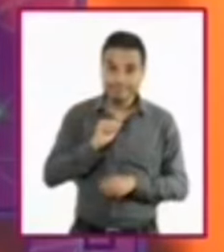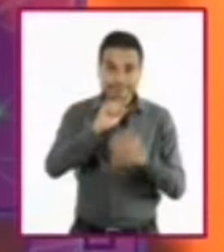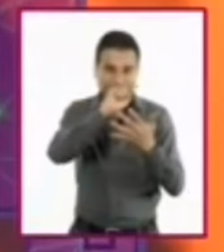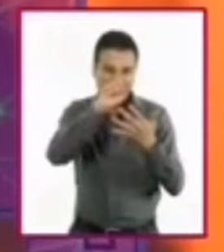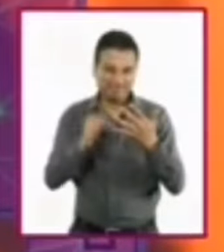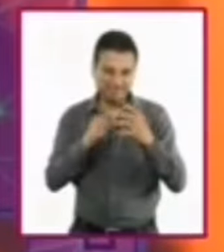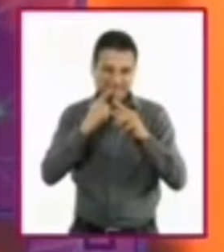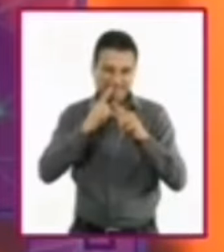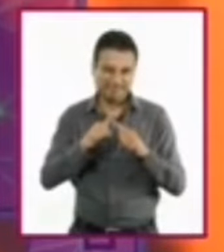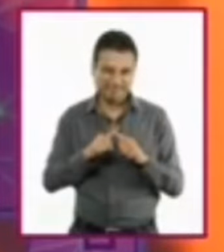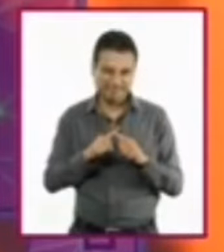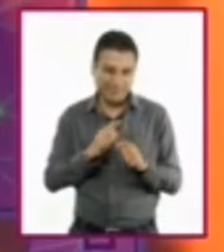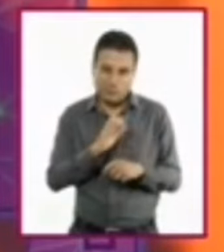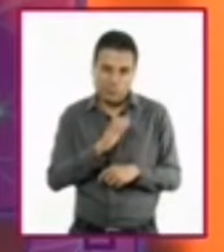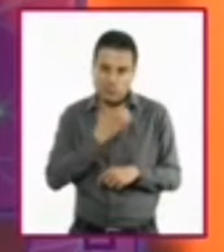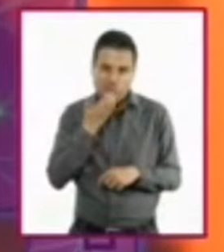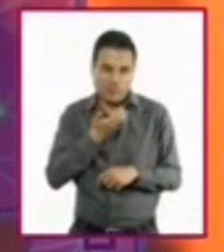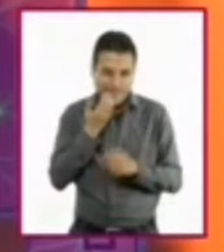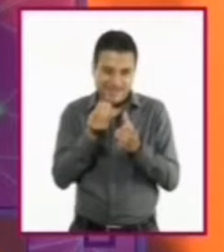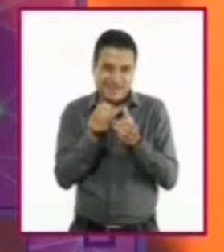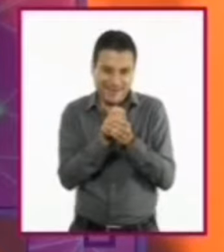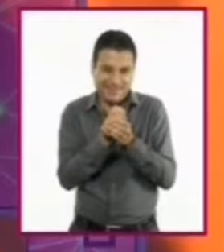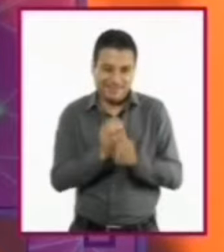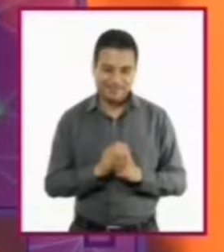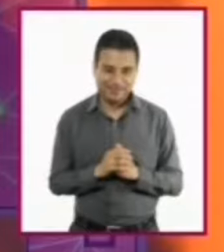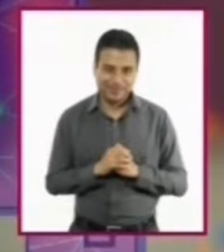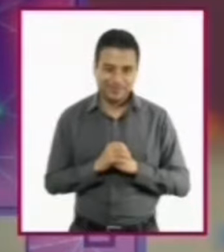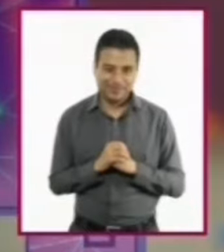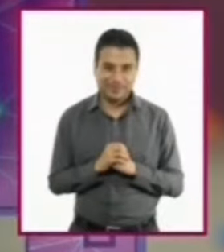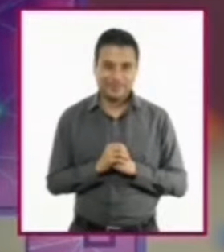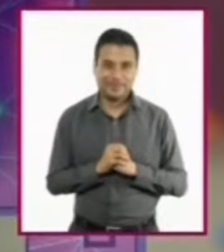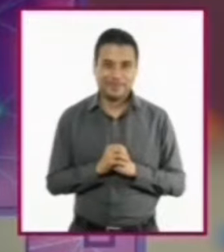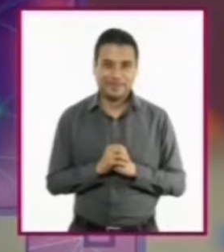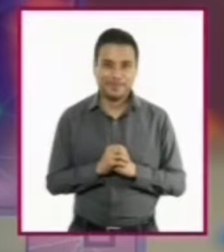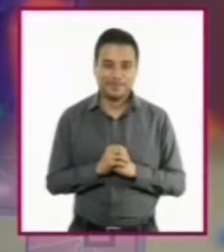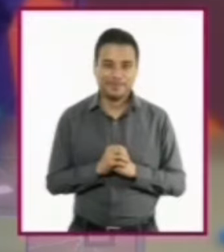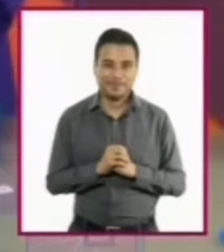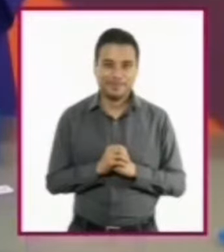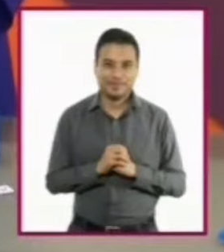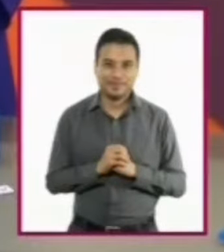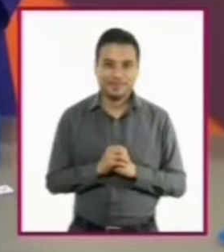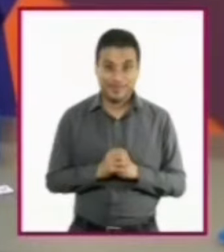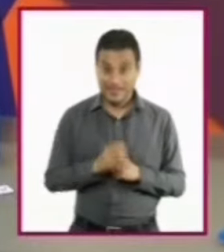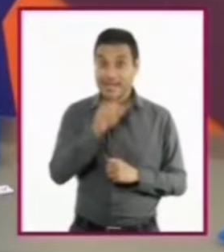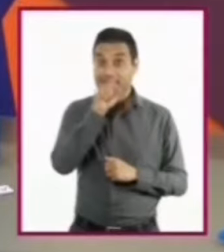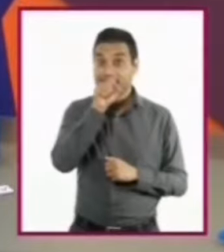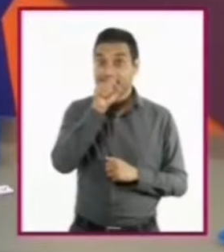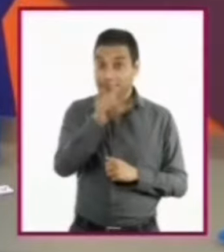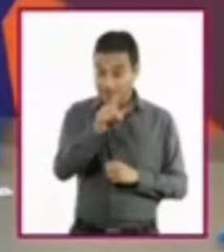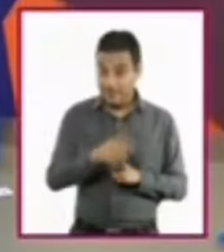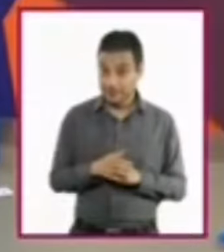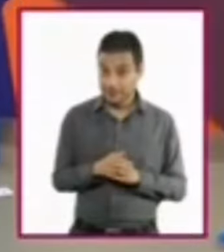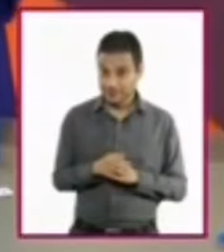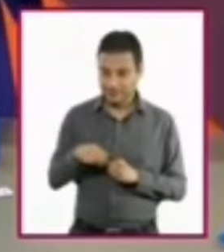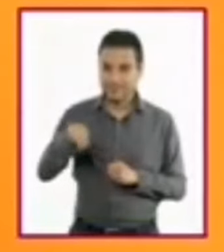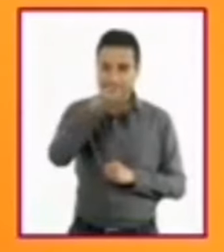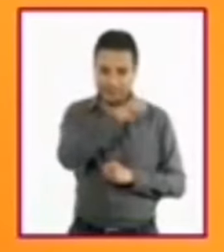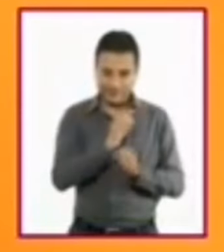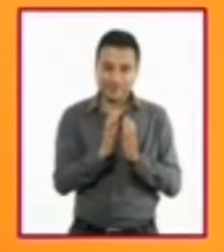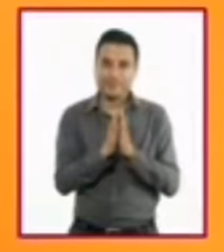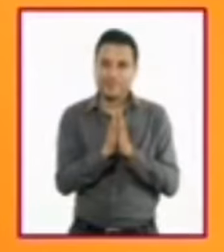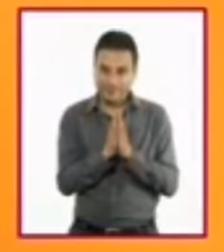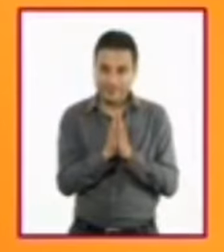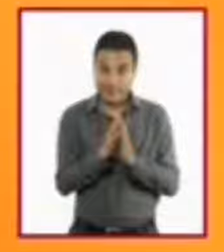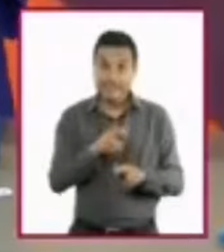cada sesión les pedimos que tengan listos, así como procurar estar en un lugar libre